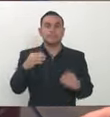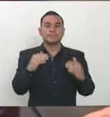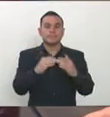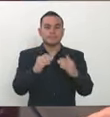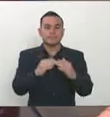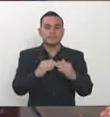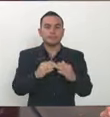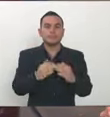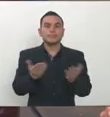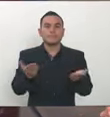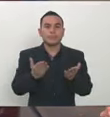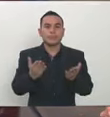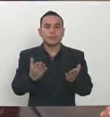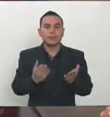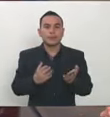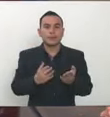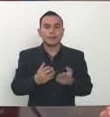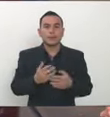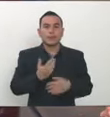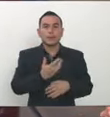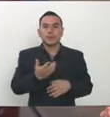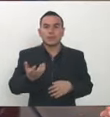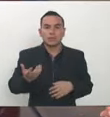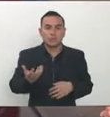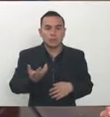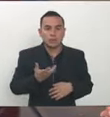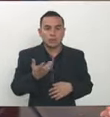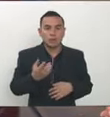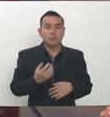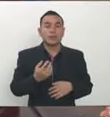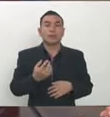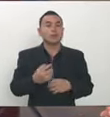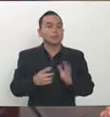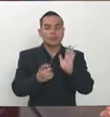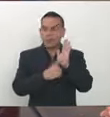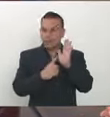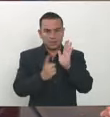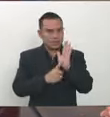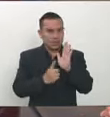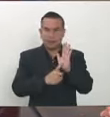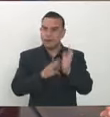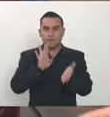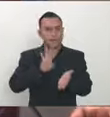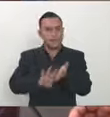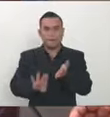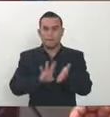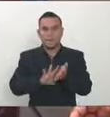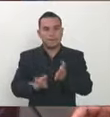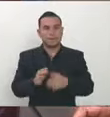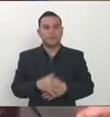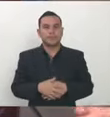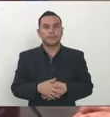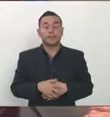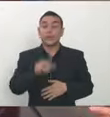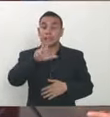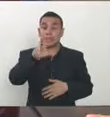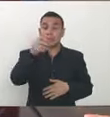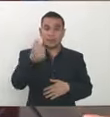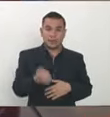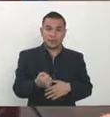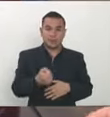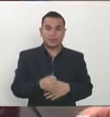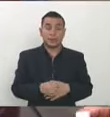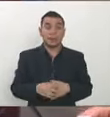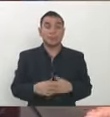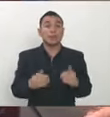También se van a suspender los alquileres, eso no se anunció en la tarde, pero es una de las 30 medidas, se van a suspender los alquileres durante 3 meses.